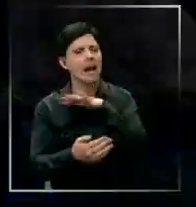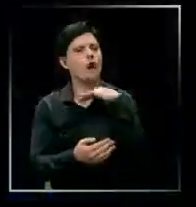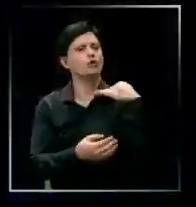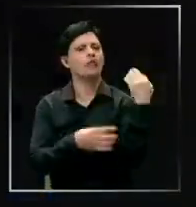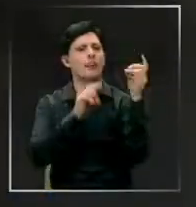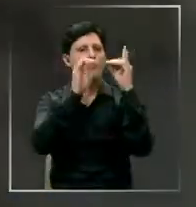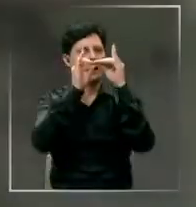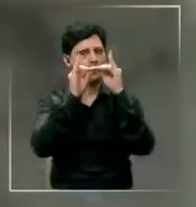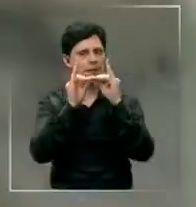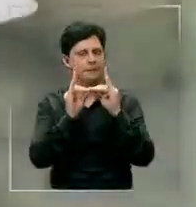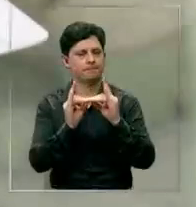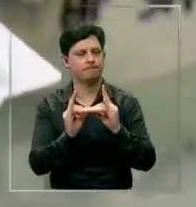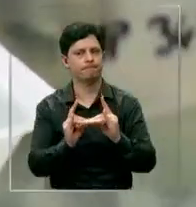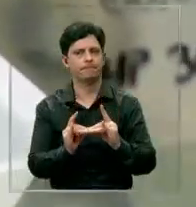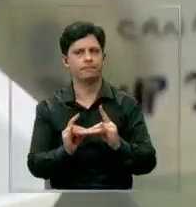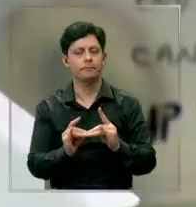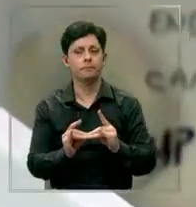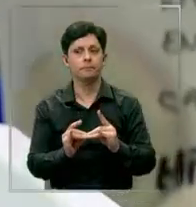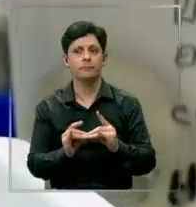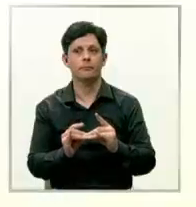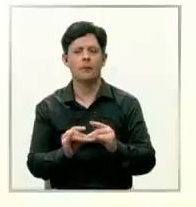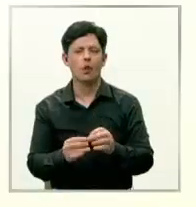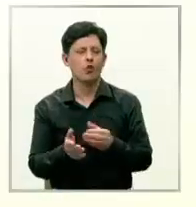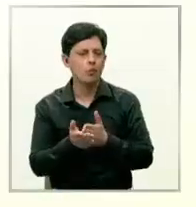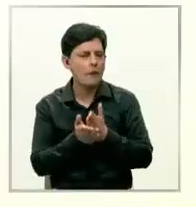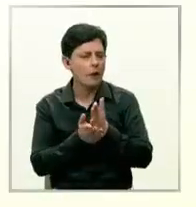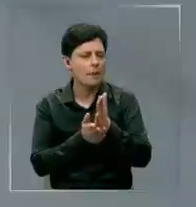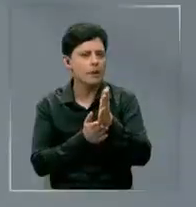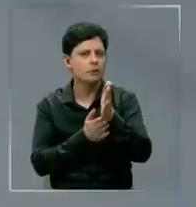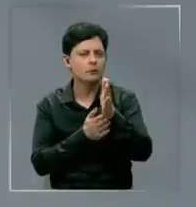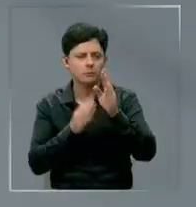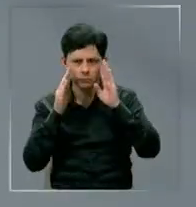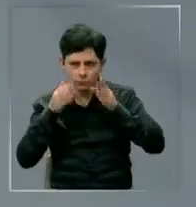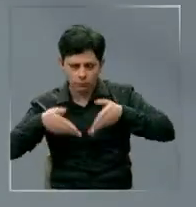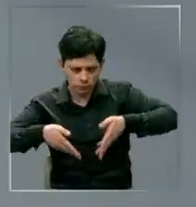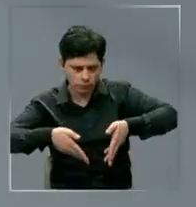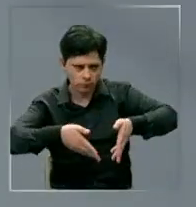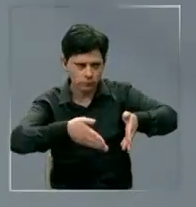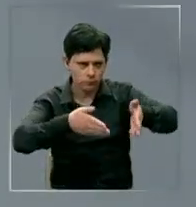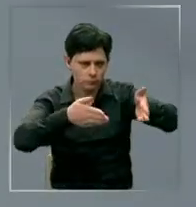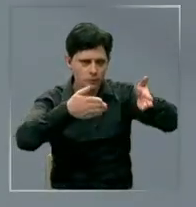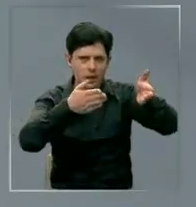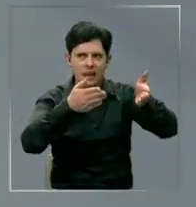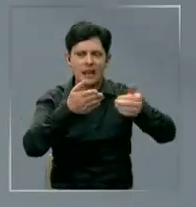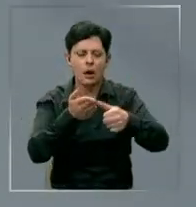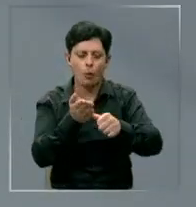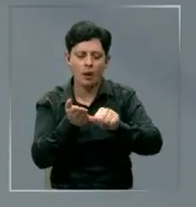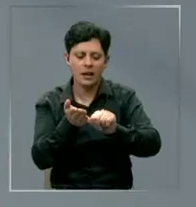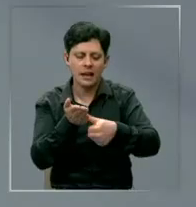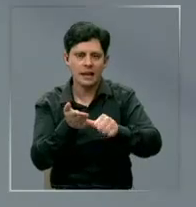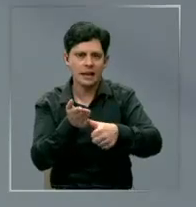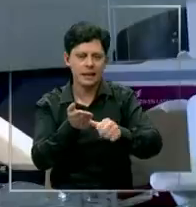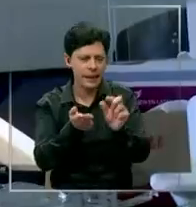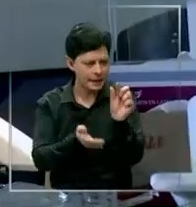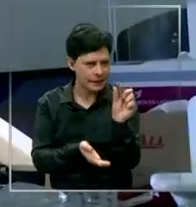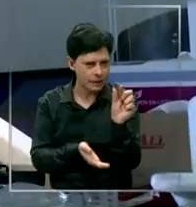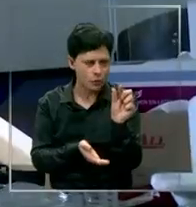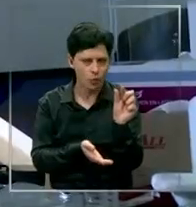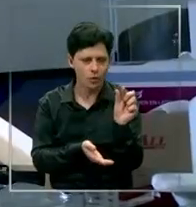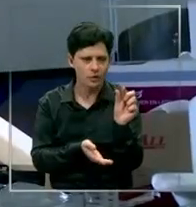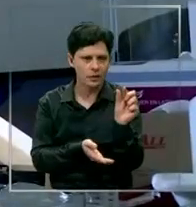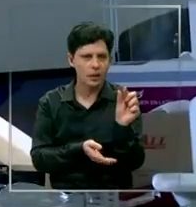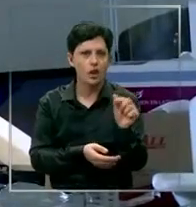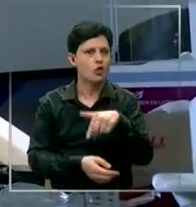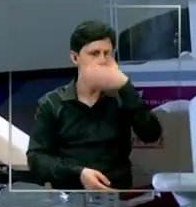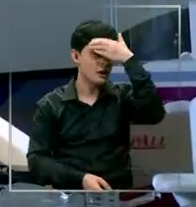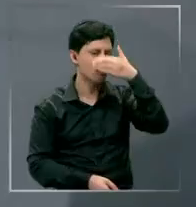muerte. Eso abrió un nuevo camino investigativo, indagar la huella genómica, pero no de Neruda, sino de la bacteria